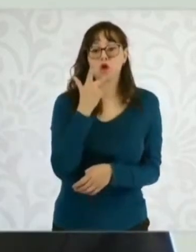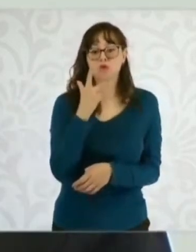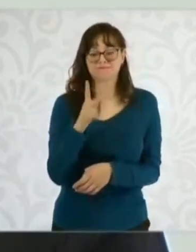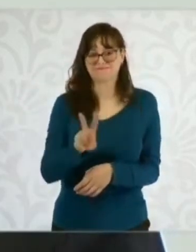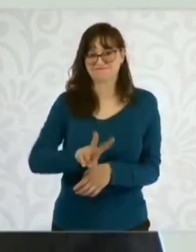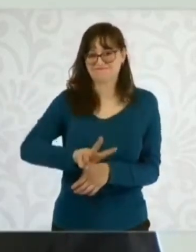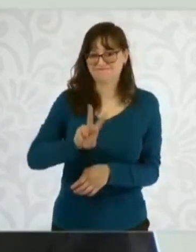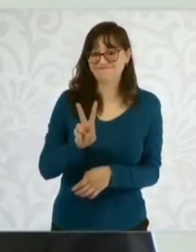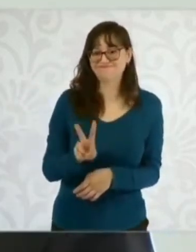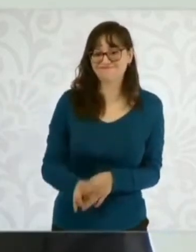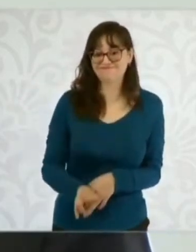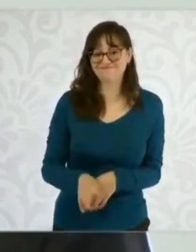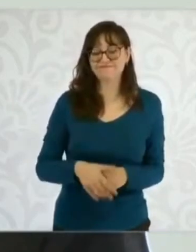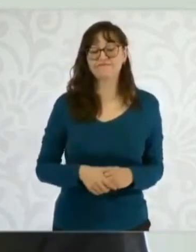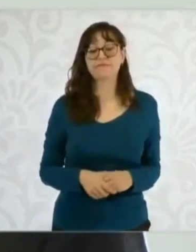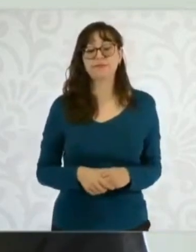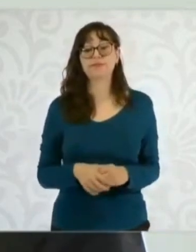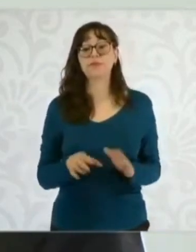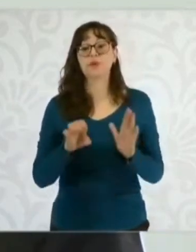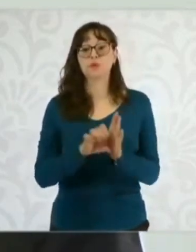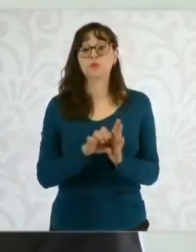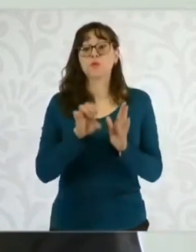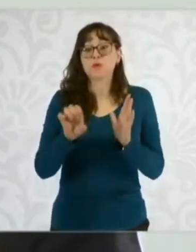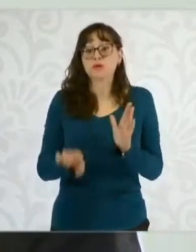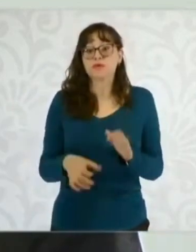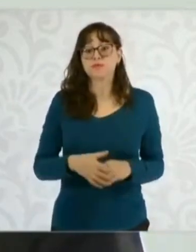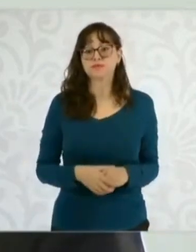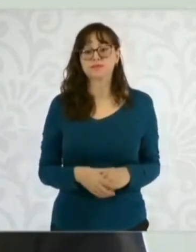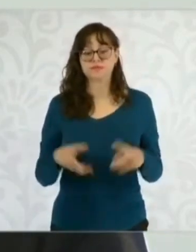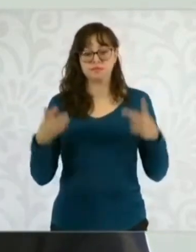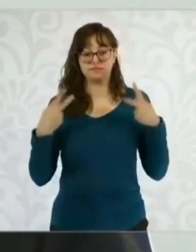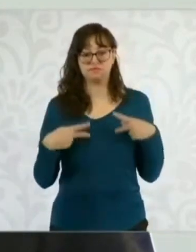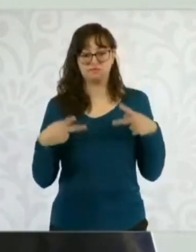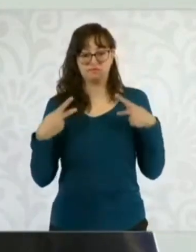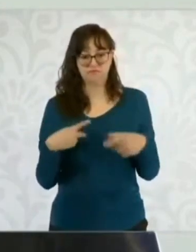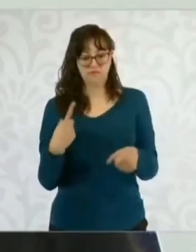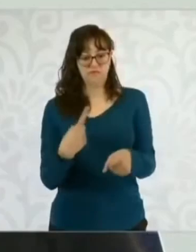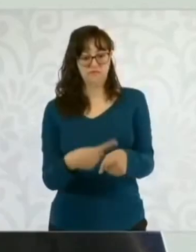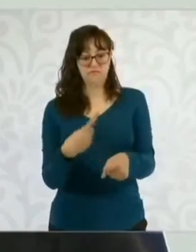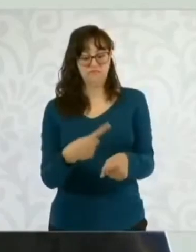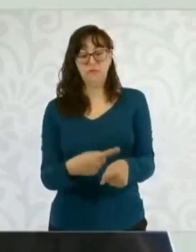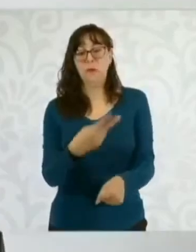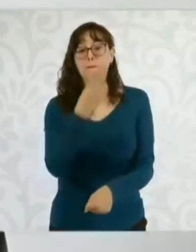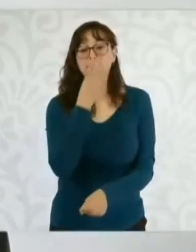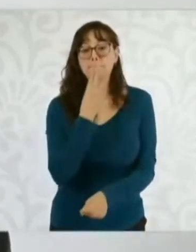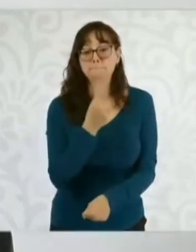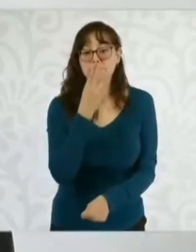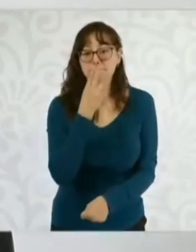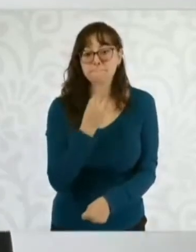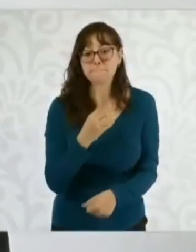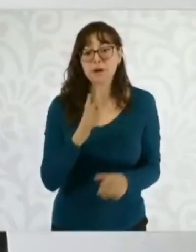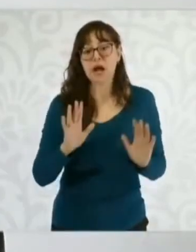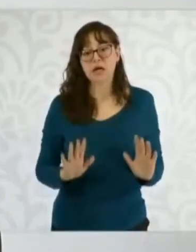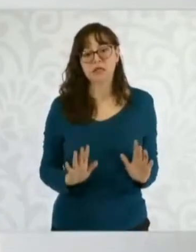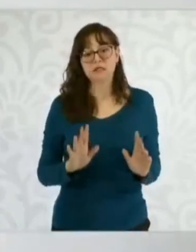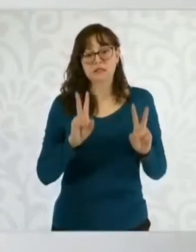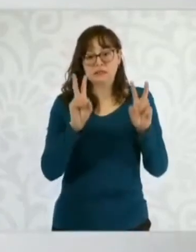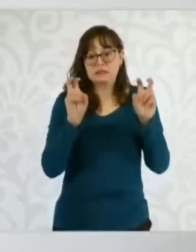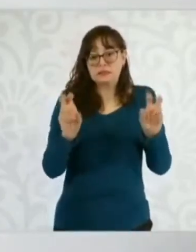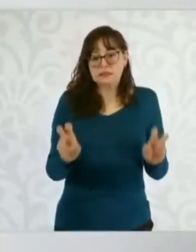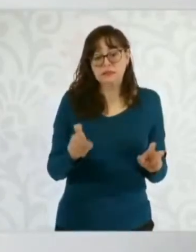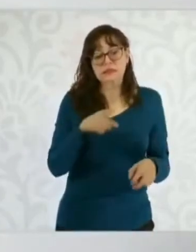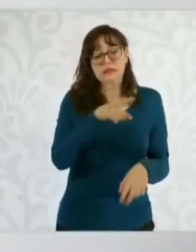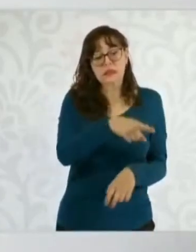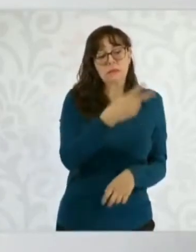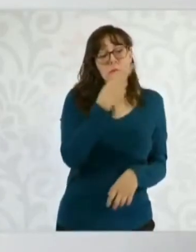integral. Por ejemplo, cuando tenemos diabetes mellitus, no nada más es el endocrinólogo, sino